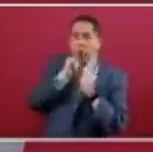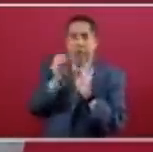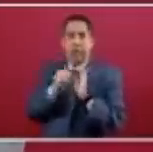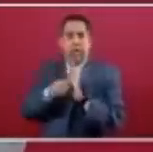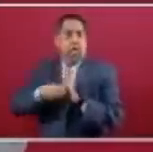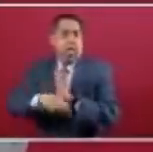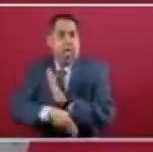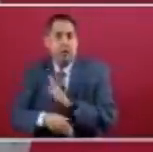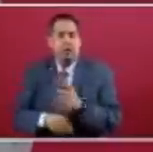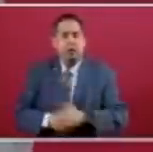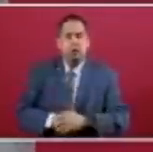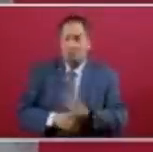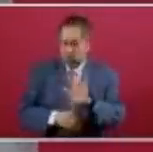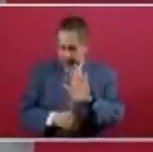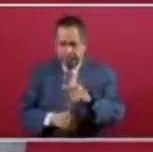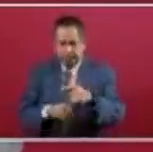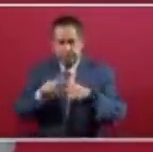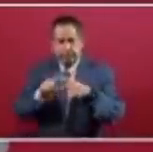Bueno, acerca de lo primero,